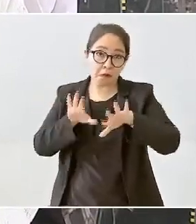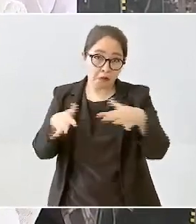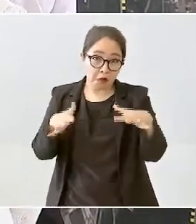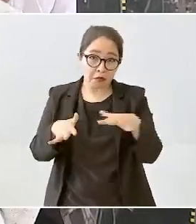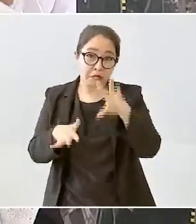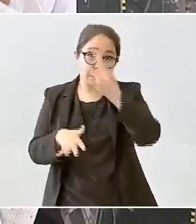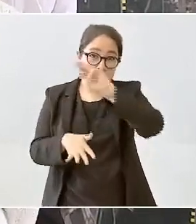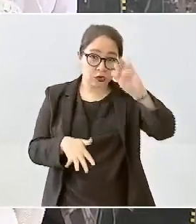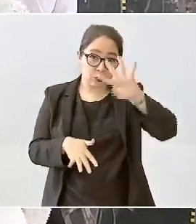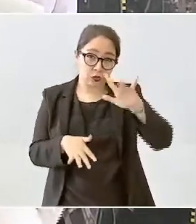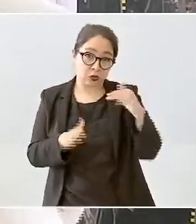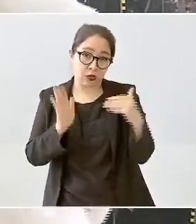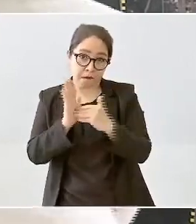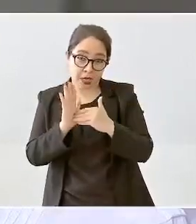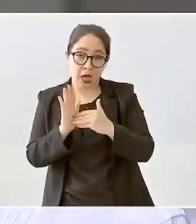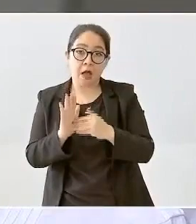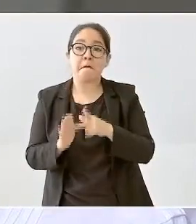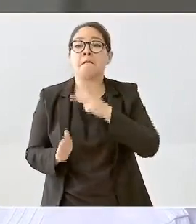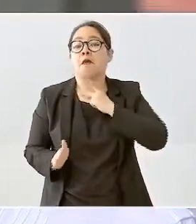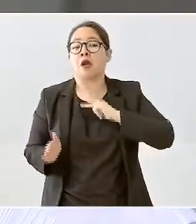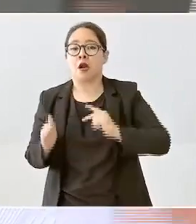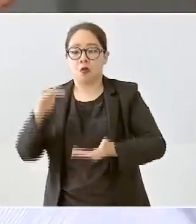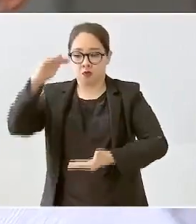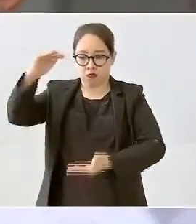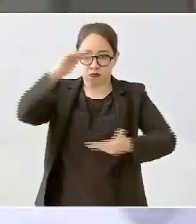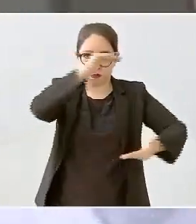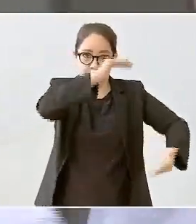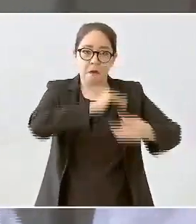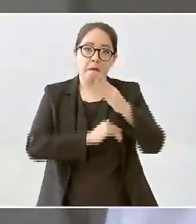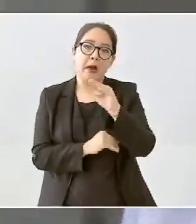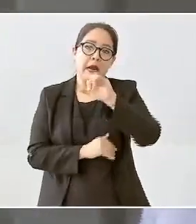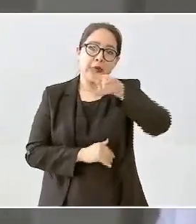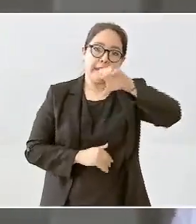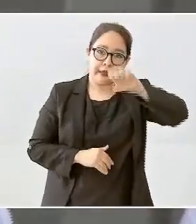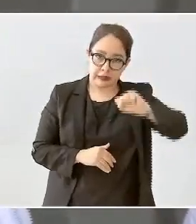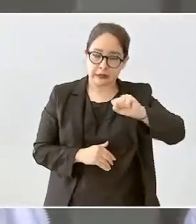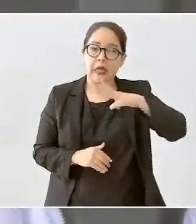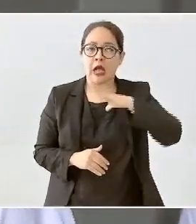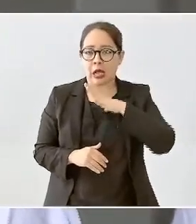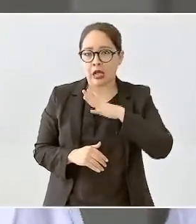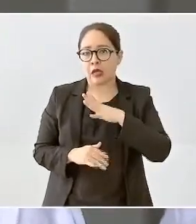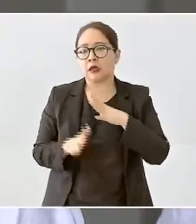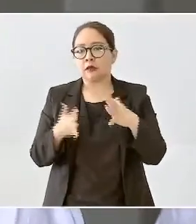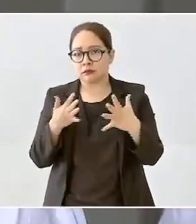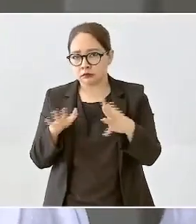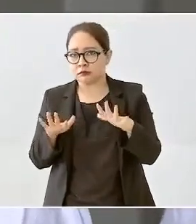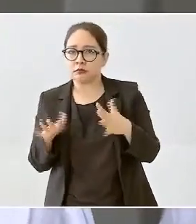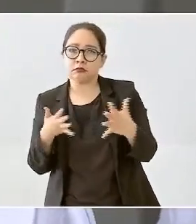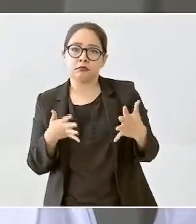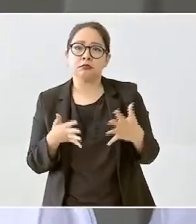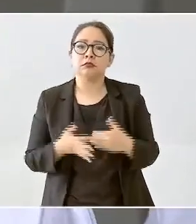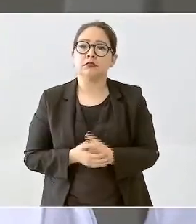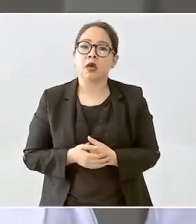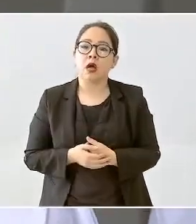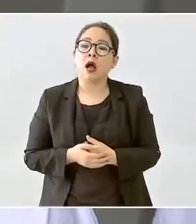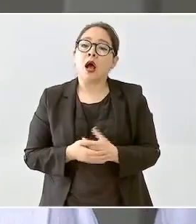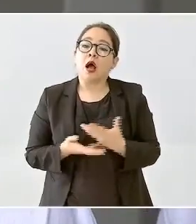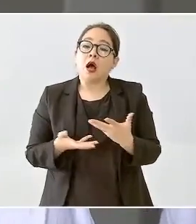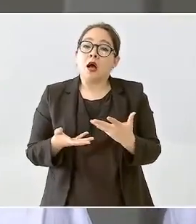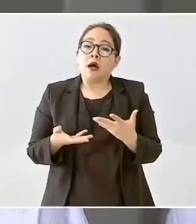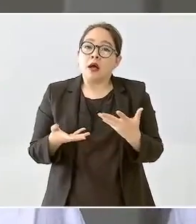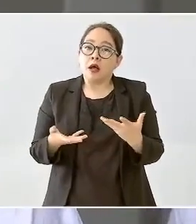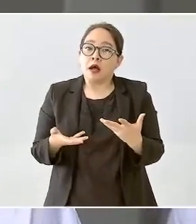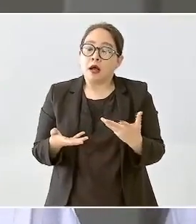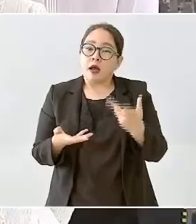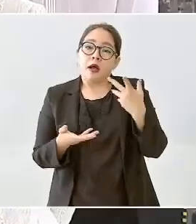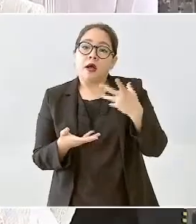de 350,000 barriles. Debido a las profundidades que se tienen en este puerto. Y la idea es que esta sirva